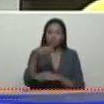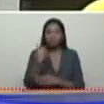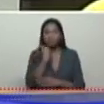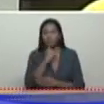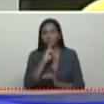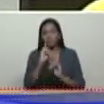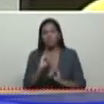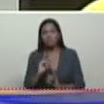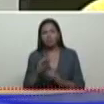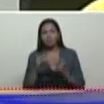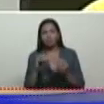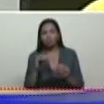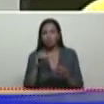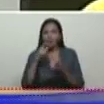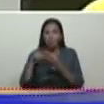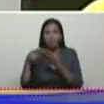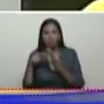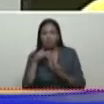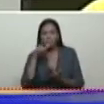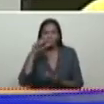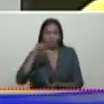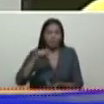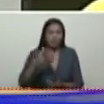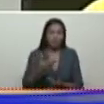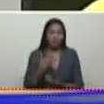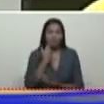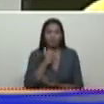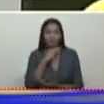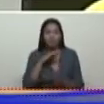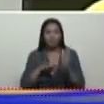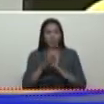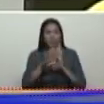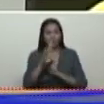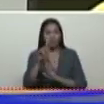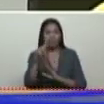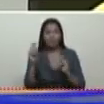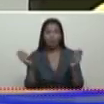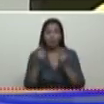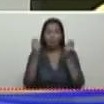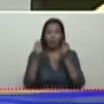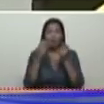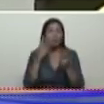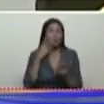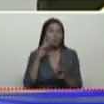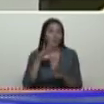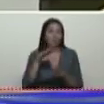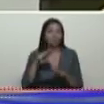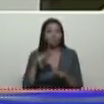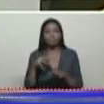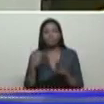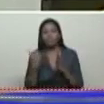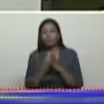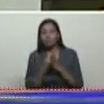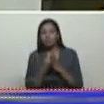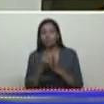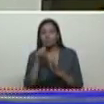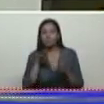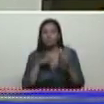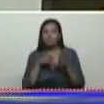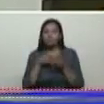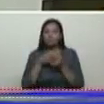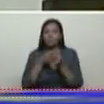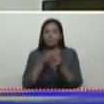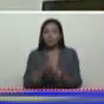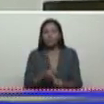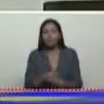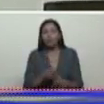todas las consecuencias negativas que cada una de estas enfermedades desarrolla. La jornada nuestra de vacunación está dirigida en este momento